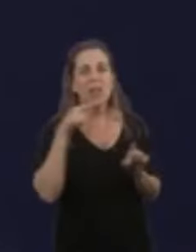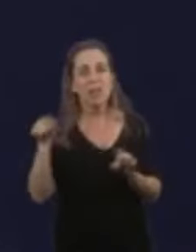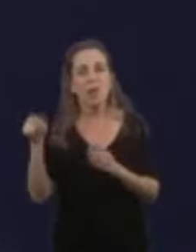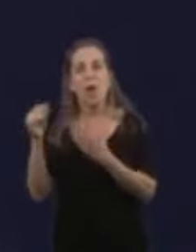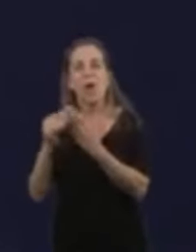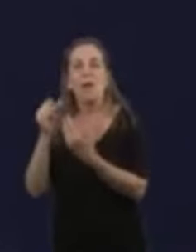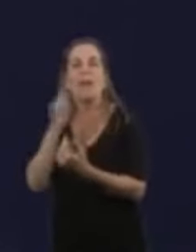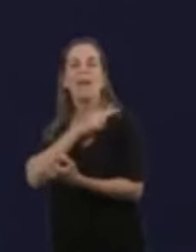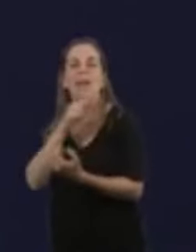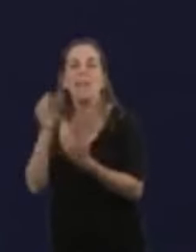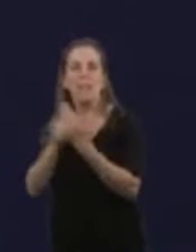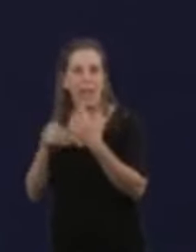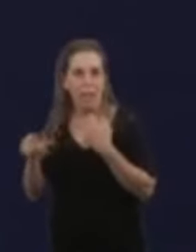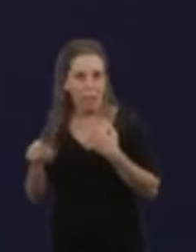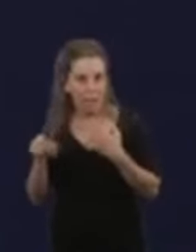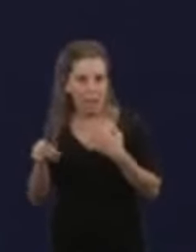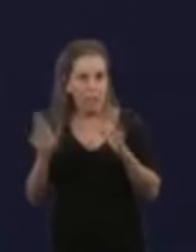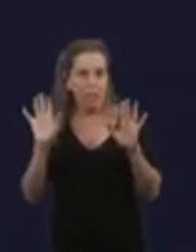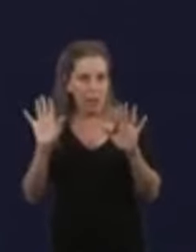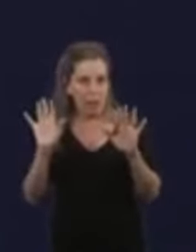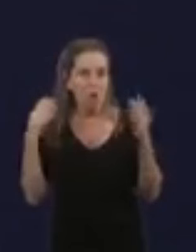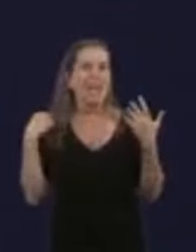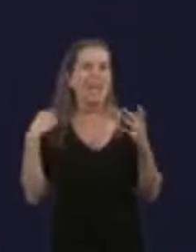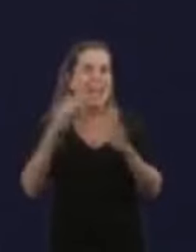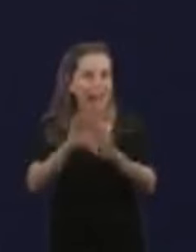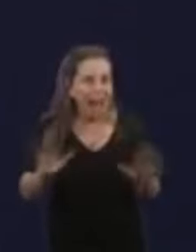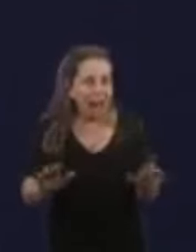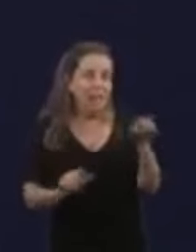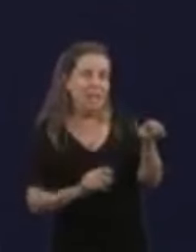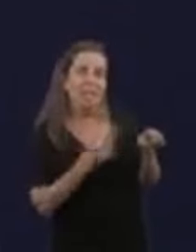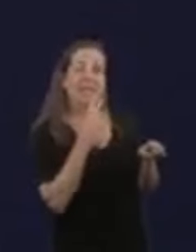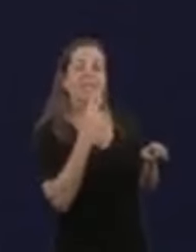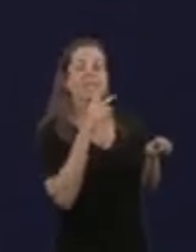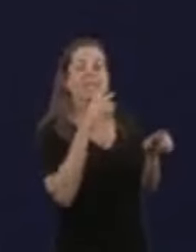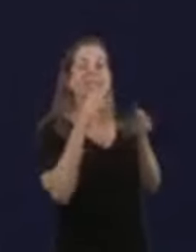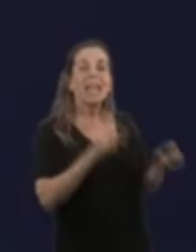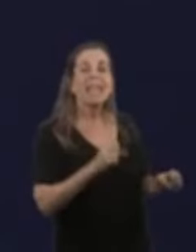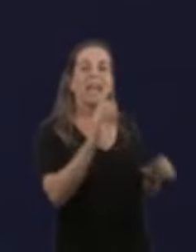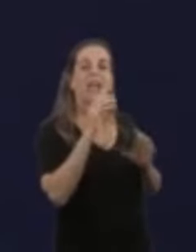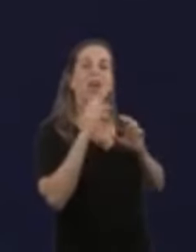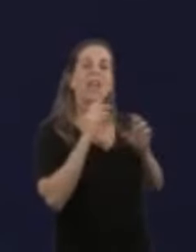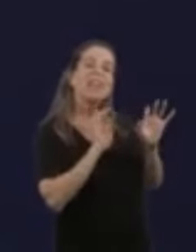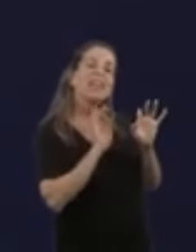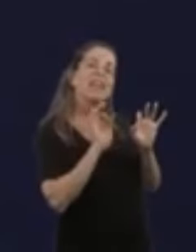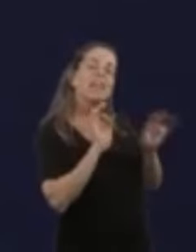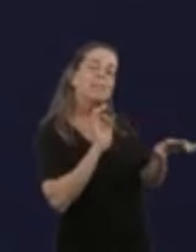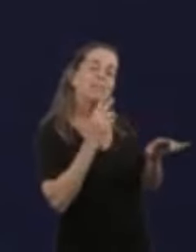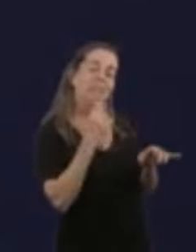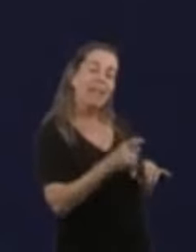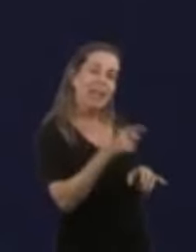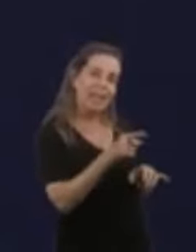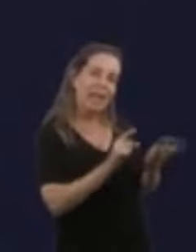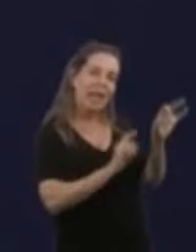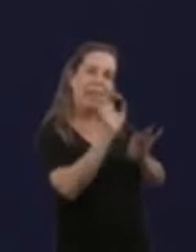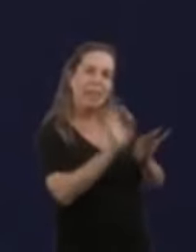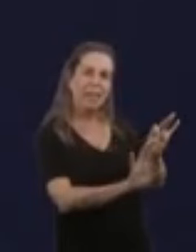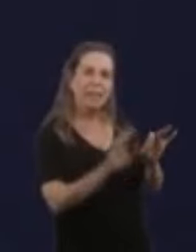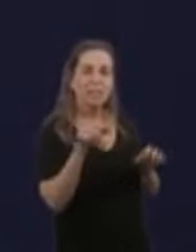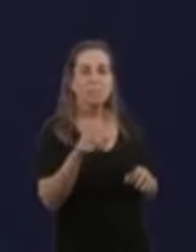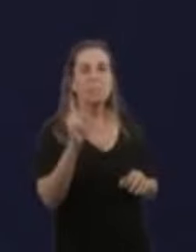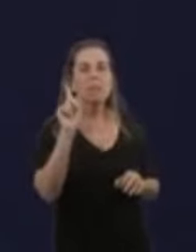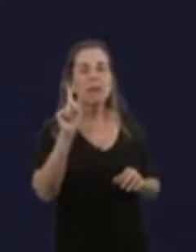eh Francos en términos generales lo que hizo fue desgranar en términos específicos pero no hubo absolutamente ninguna contra